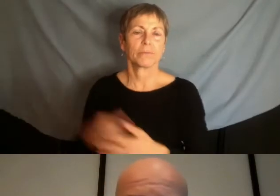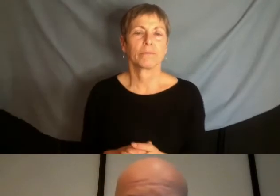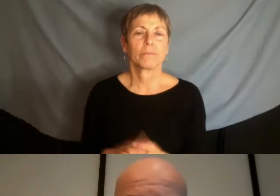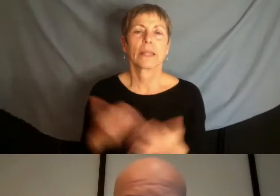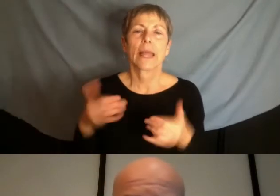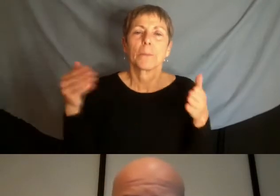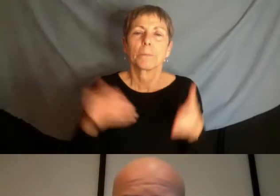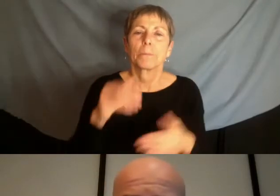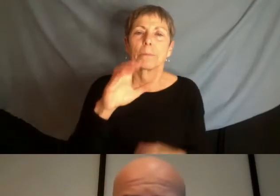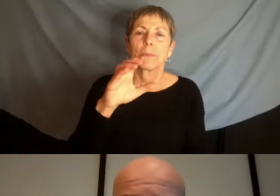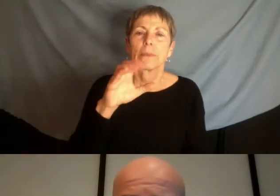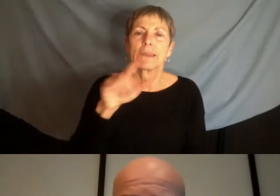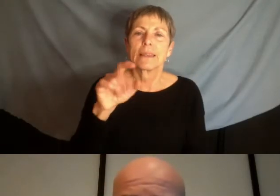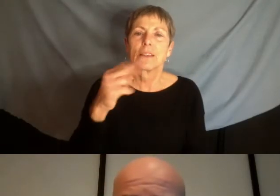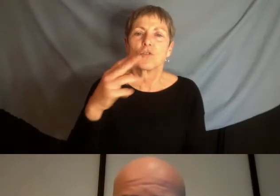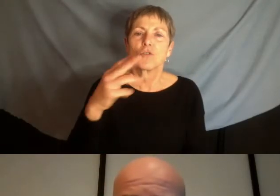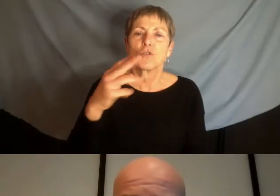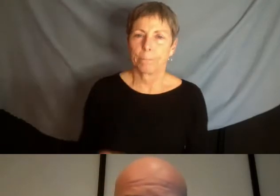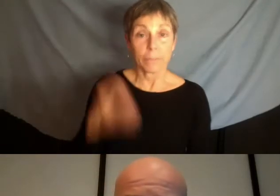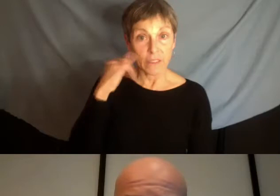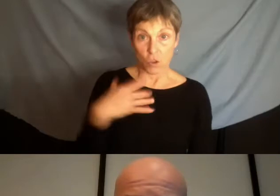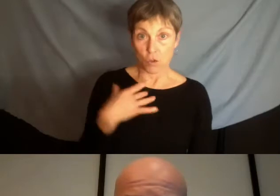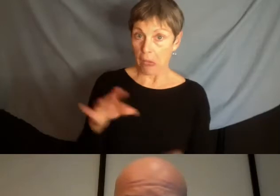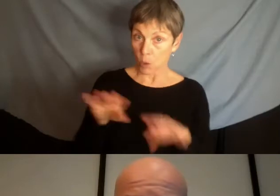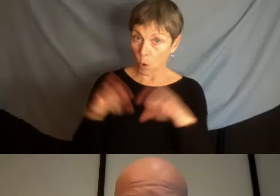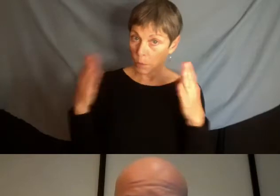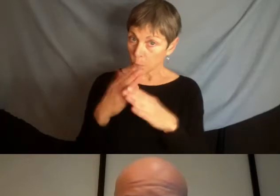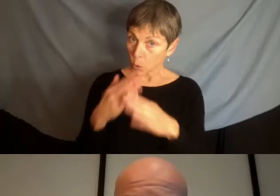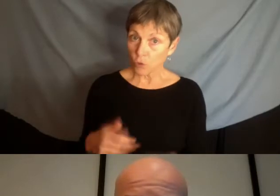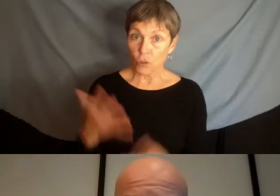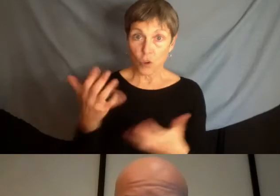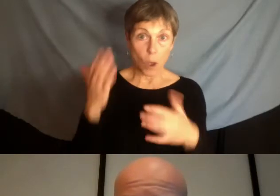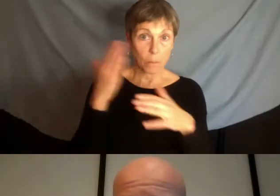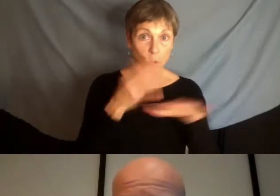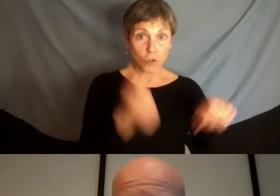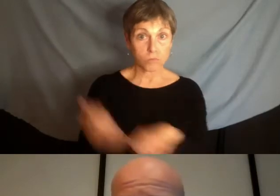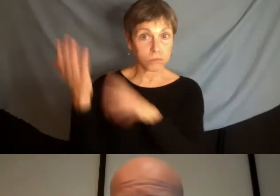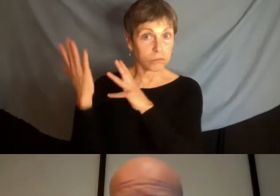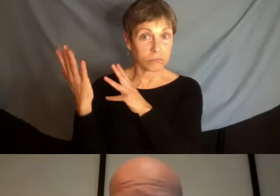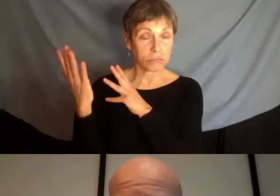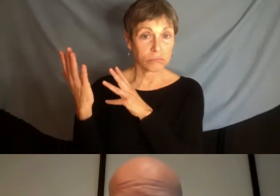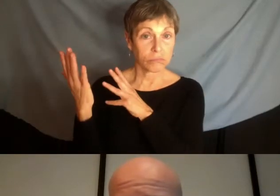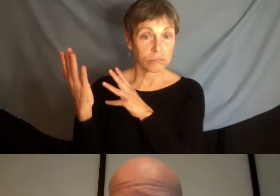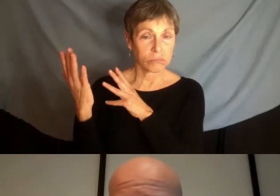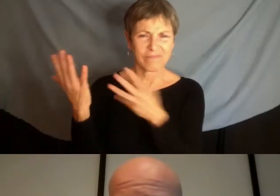Entonces, para aquellos que somos defensores de fronteras abiertas y de abolir las